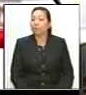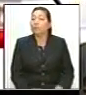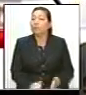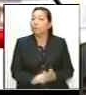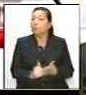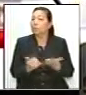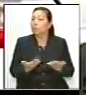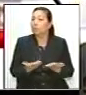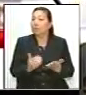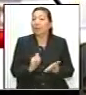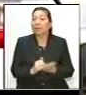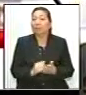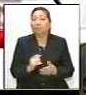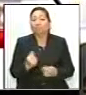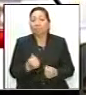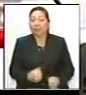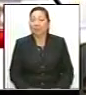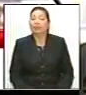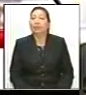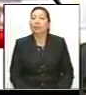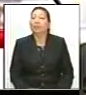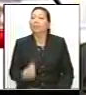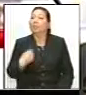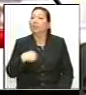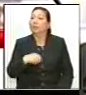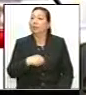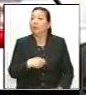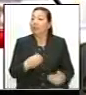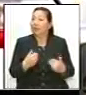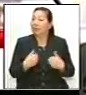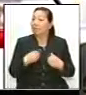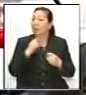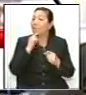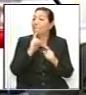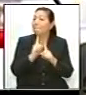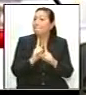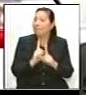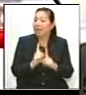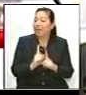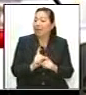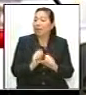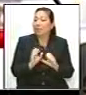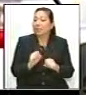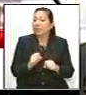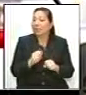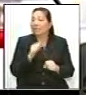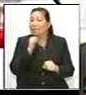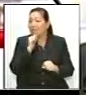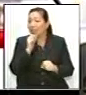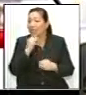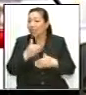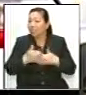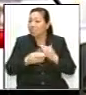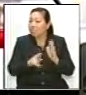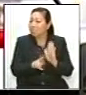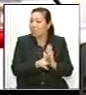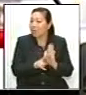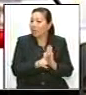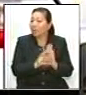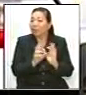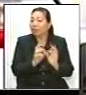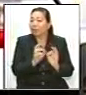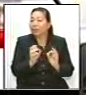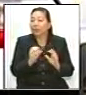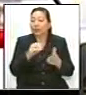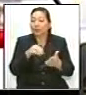es en que de pronto nosotros nos tengamos que preguntar si hubo falta de voluntad o no